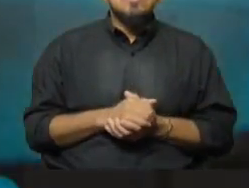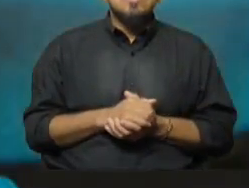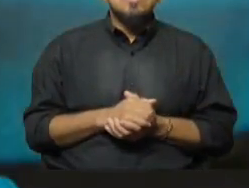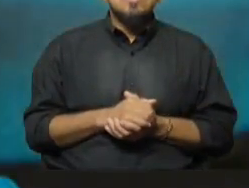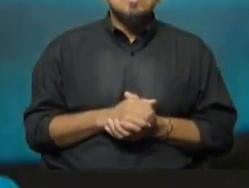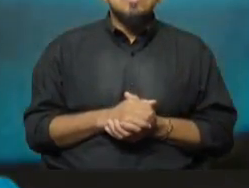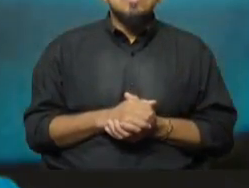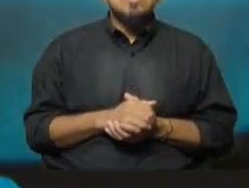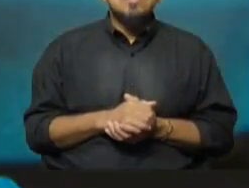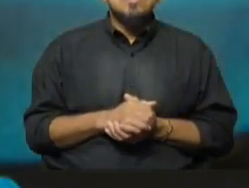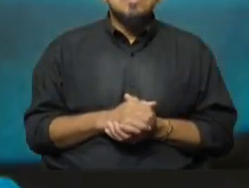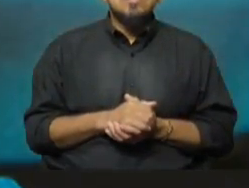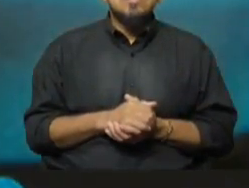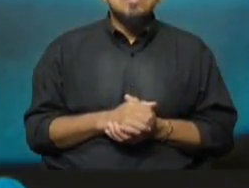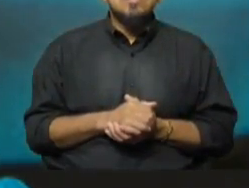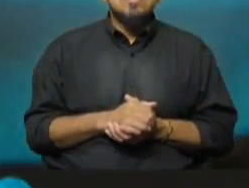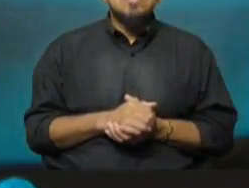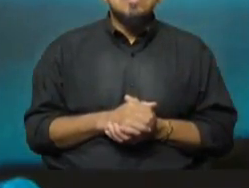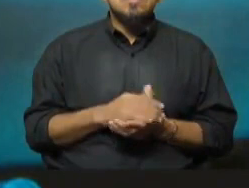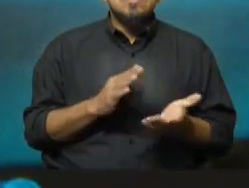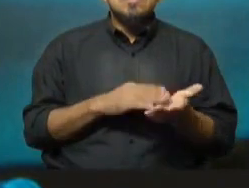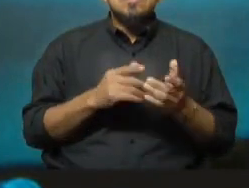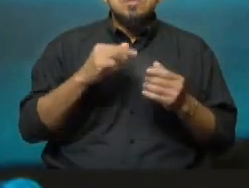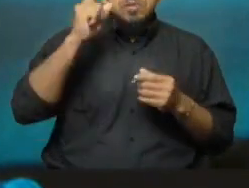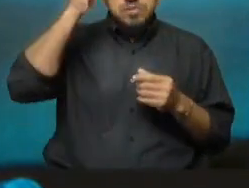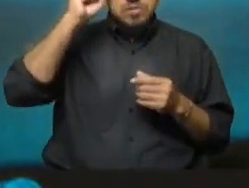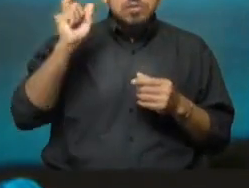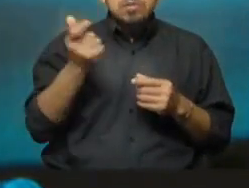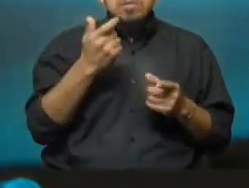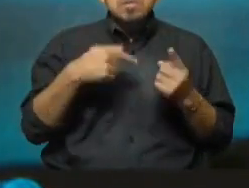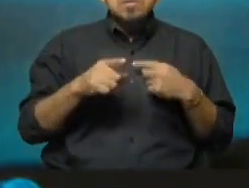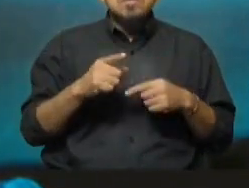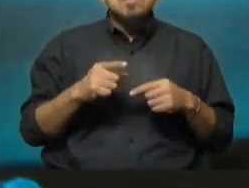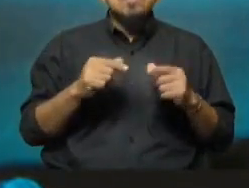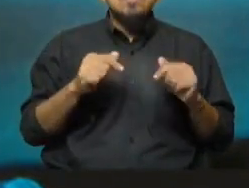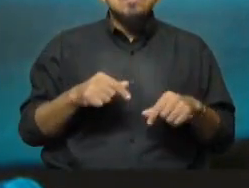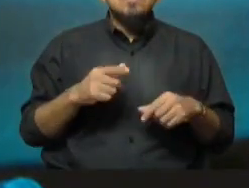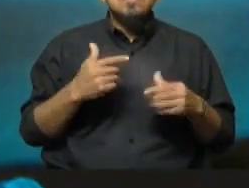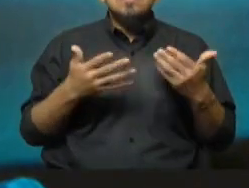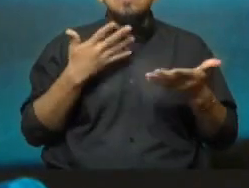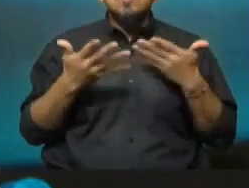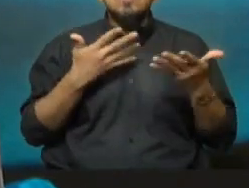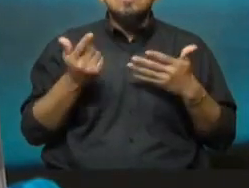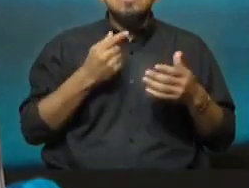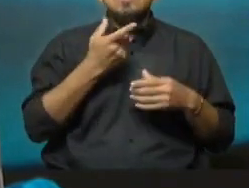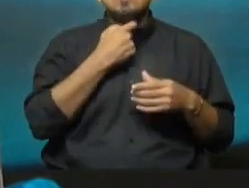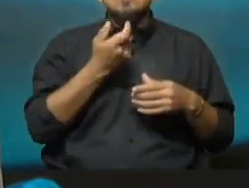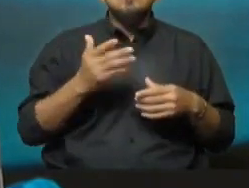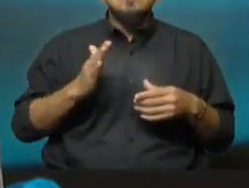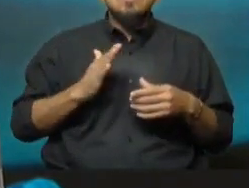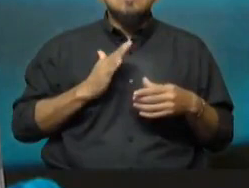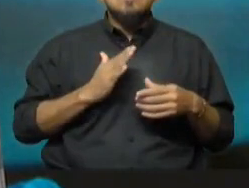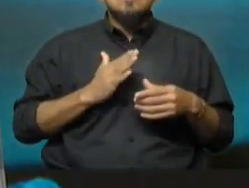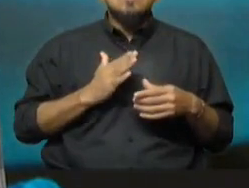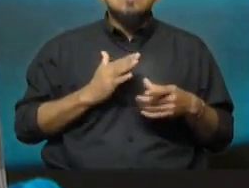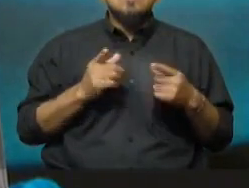de las grandes de construcciones que hay que hacer. Y si no es casual que moleste la voz femenina, quizás, ¿no? Uh-huh.